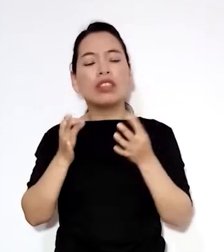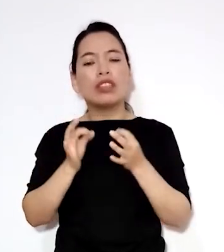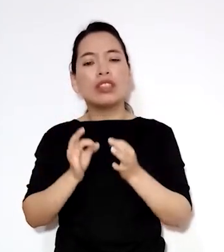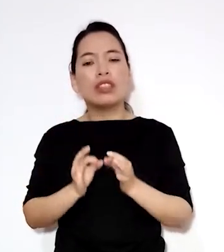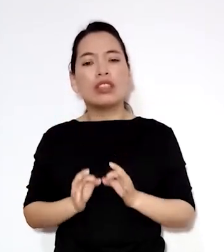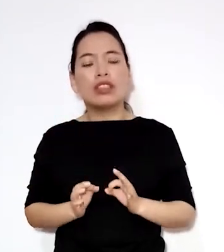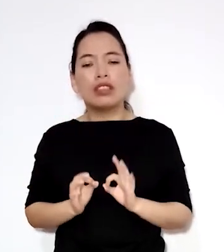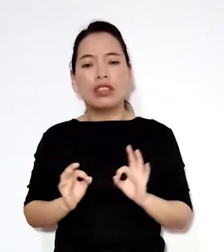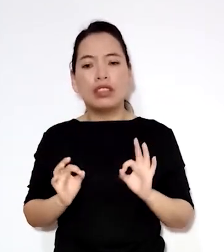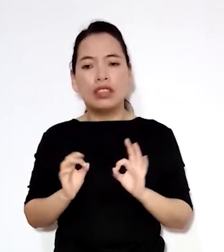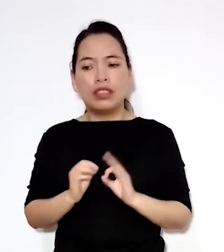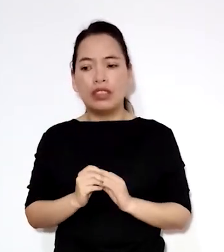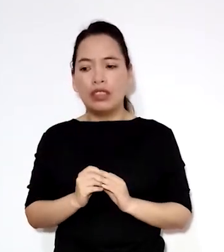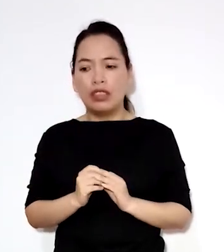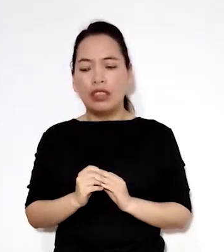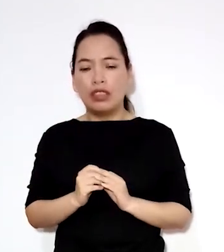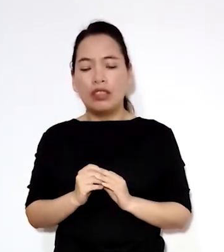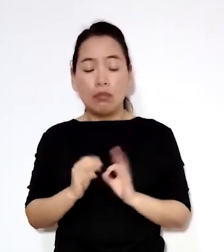tema